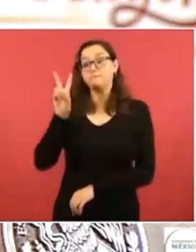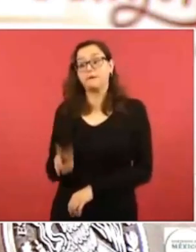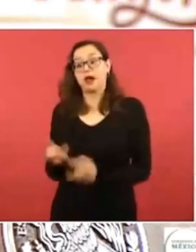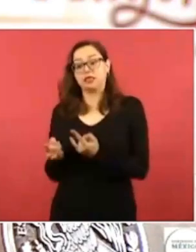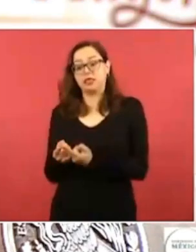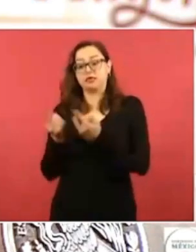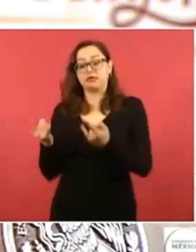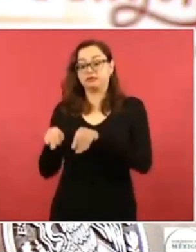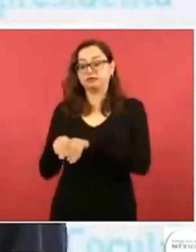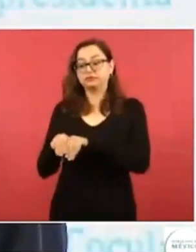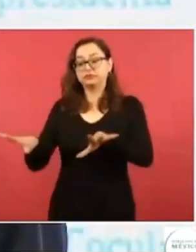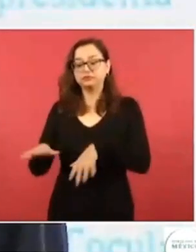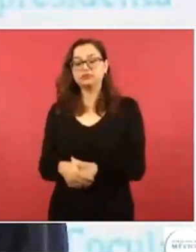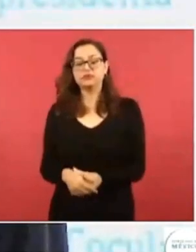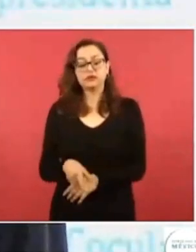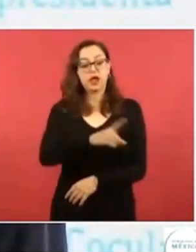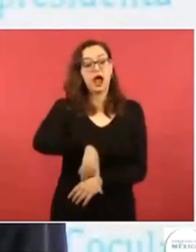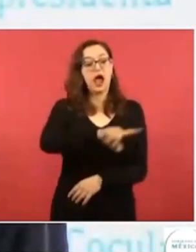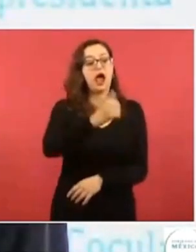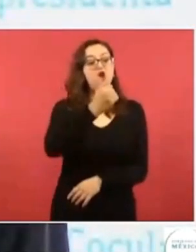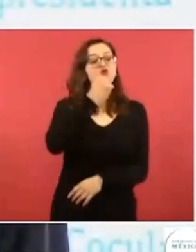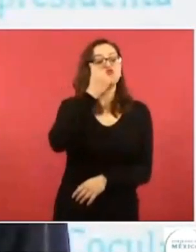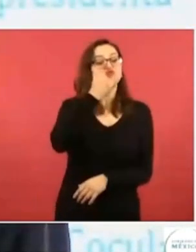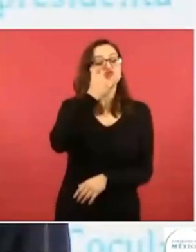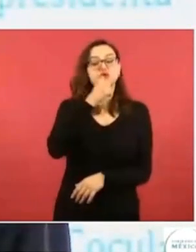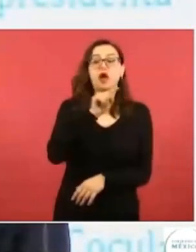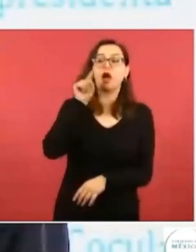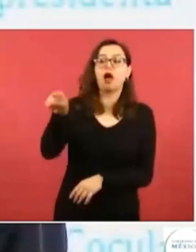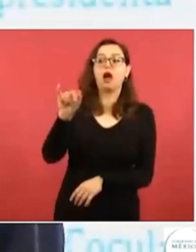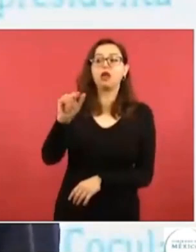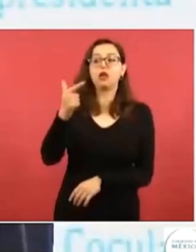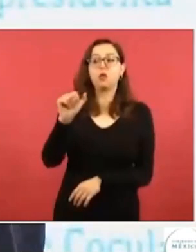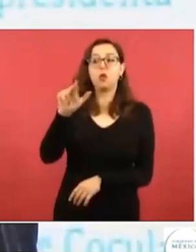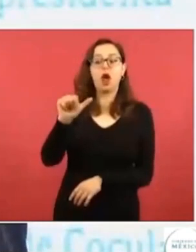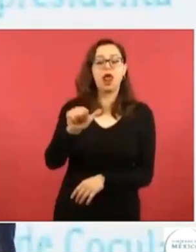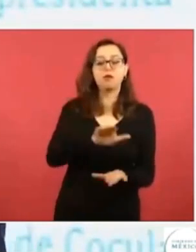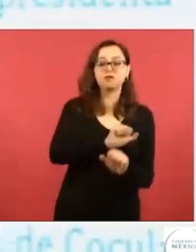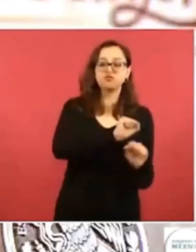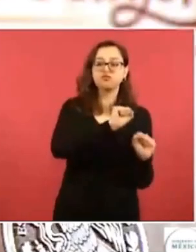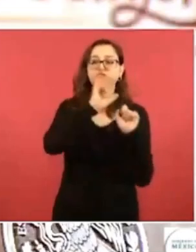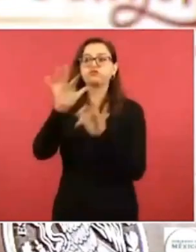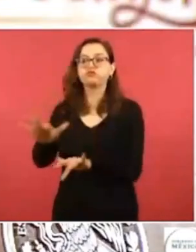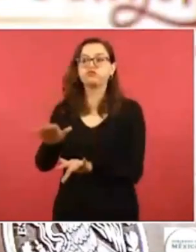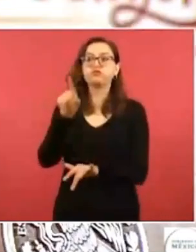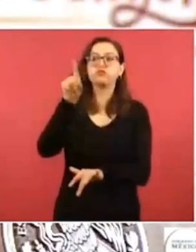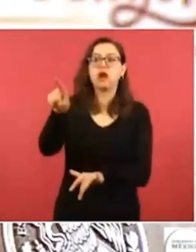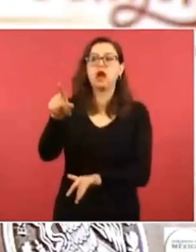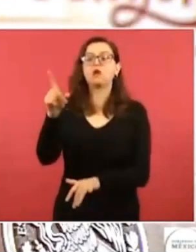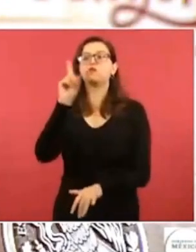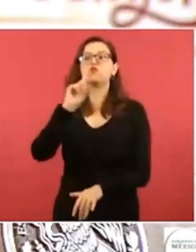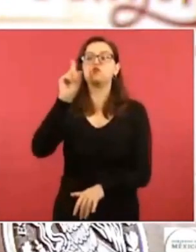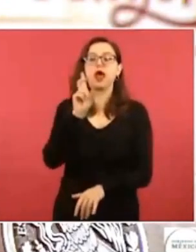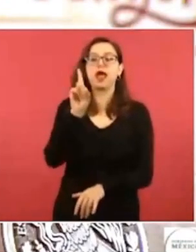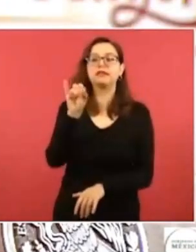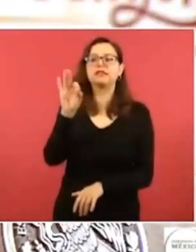a narrar. Porque hoy la derecha está desatada en contra de él, porque dicen que es una persecución política en contra de